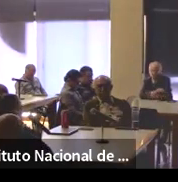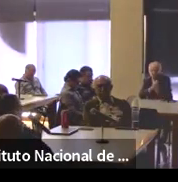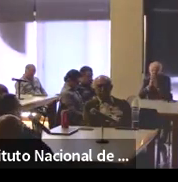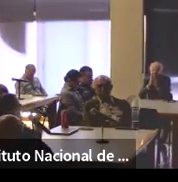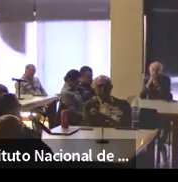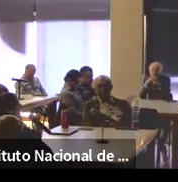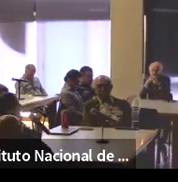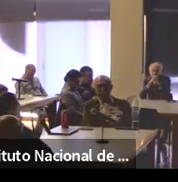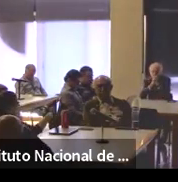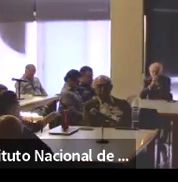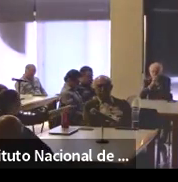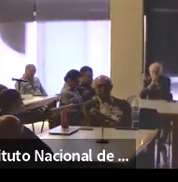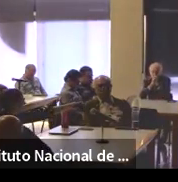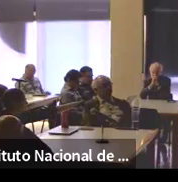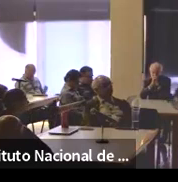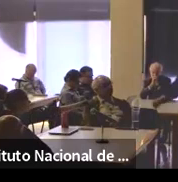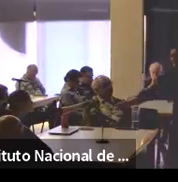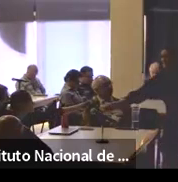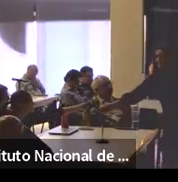el Cómo también verdad